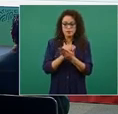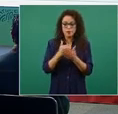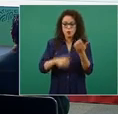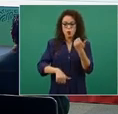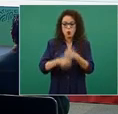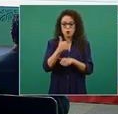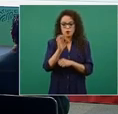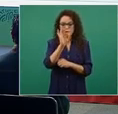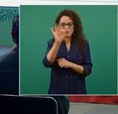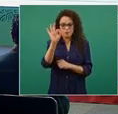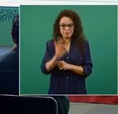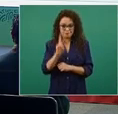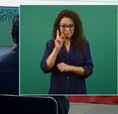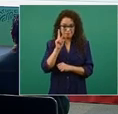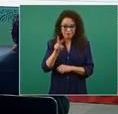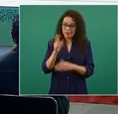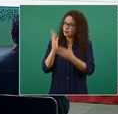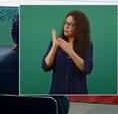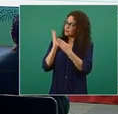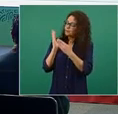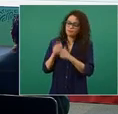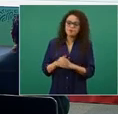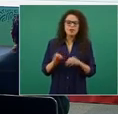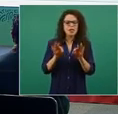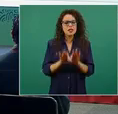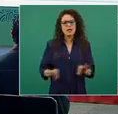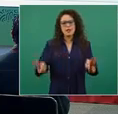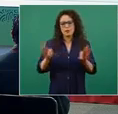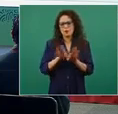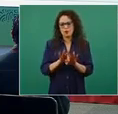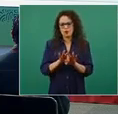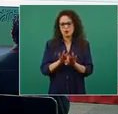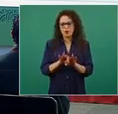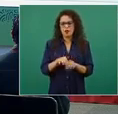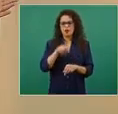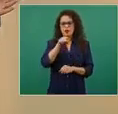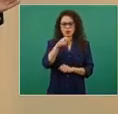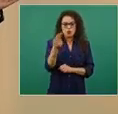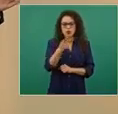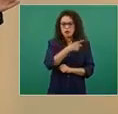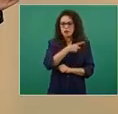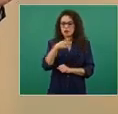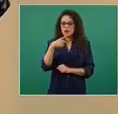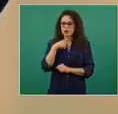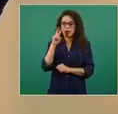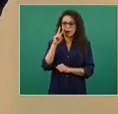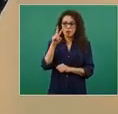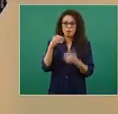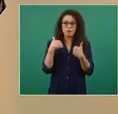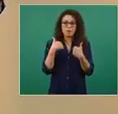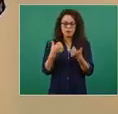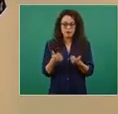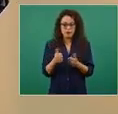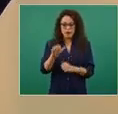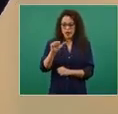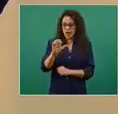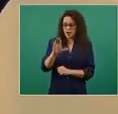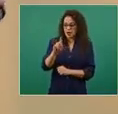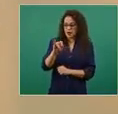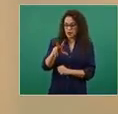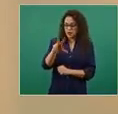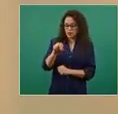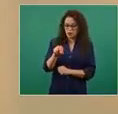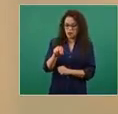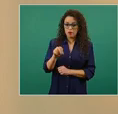11%. Y algo importante y destacable que ustedes tienen que considerar es los casos activos estimados que